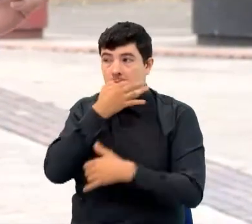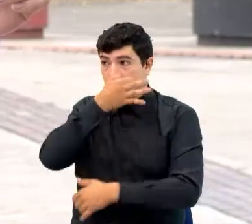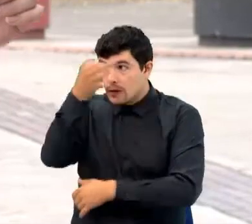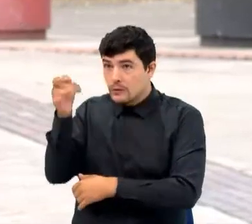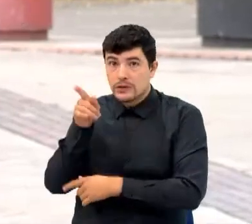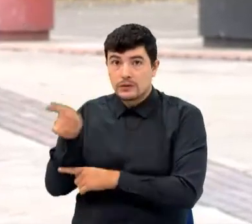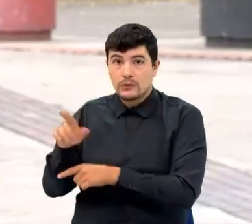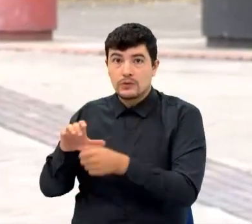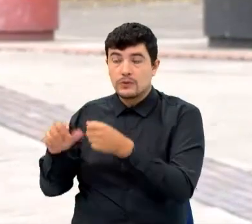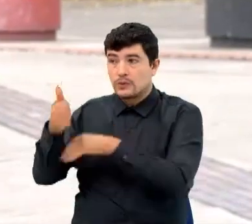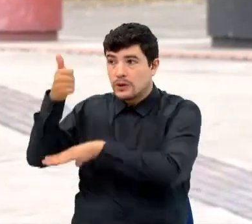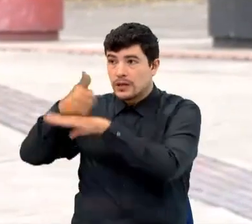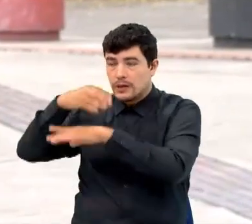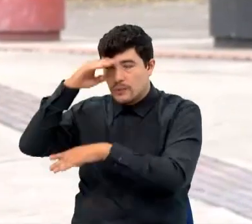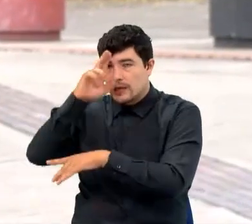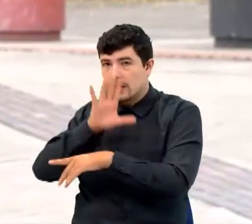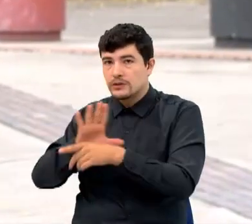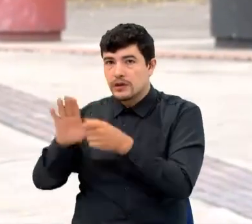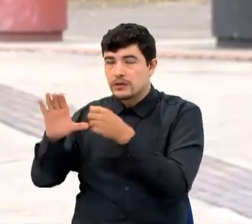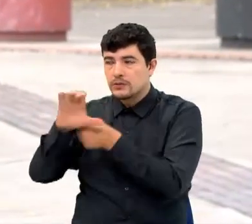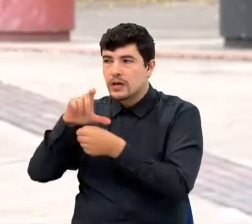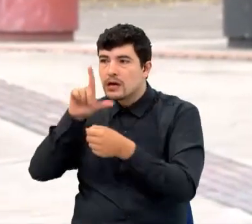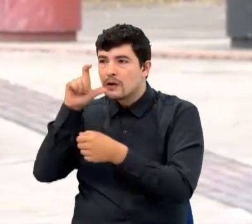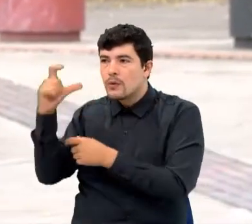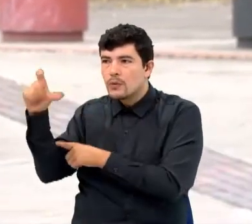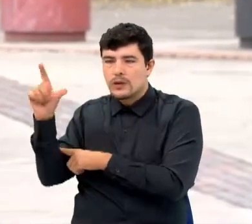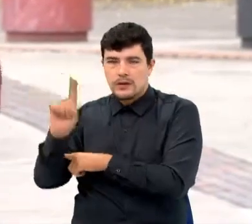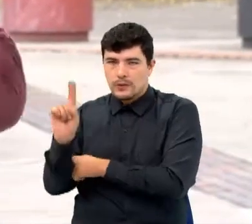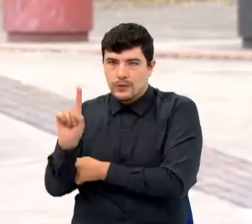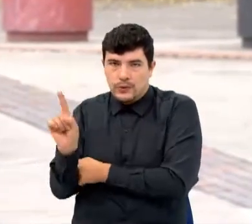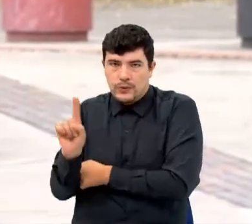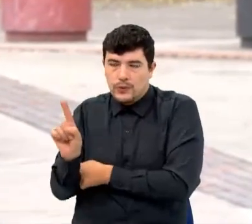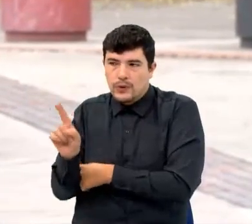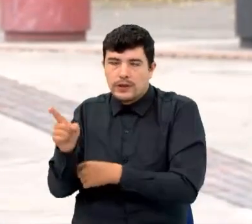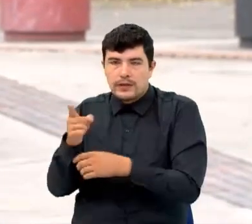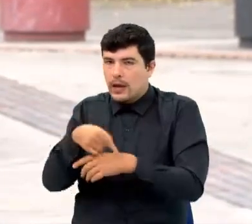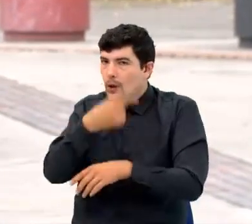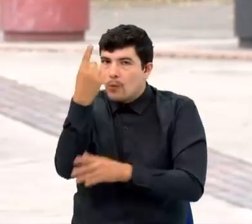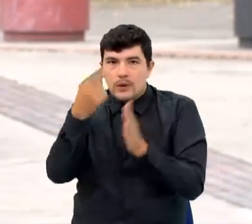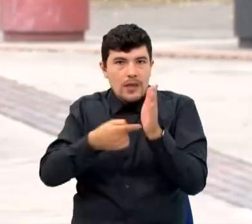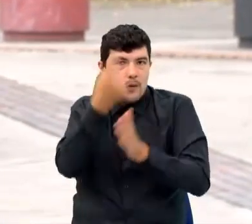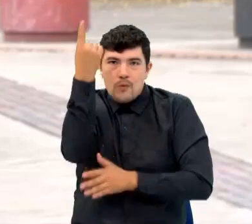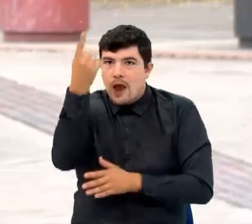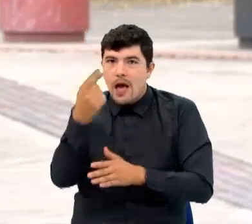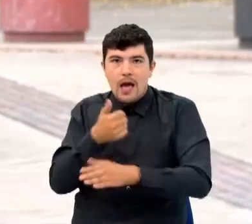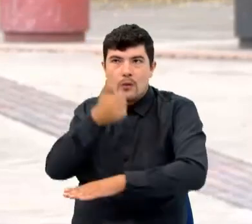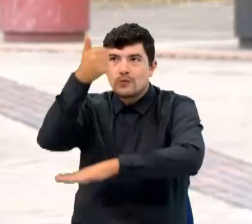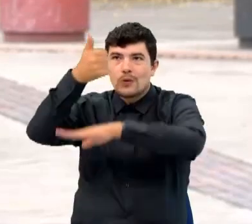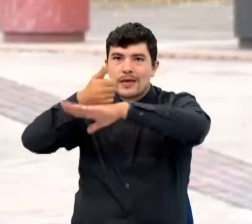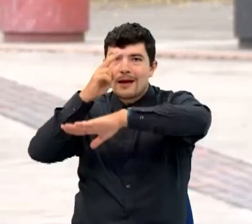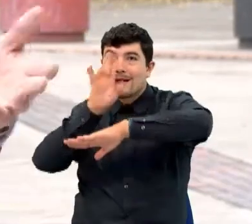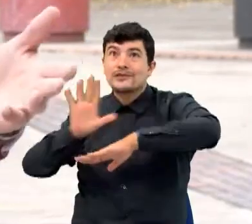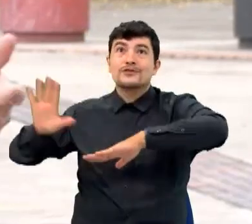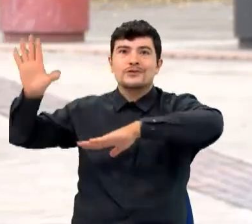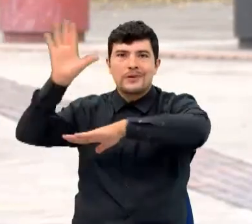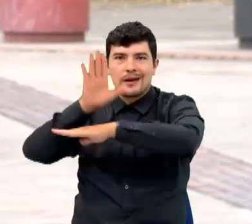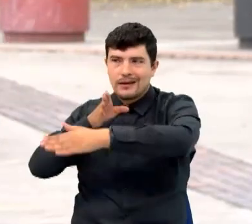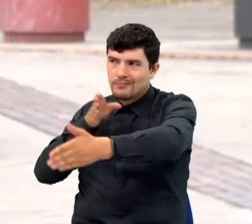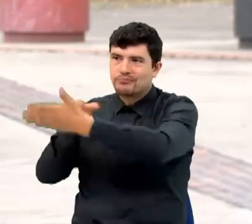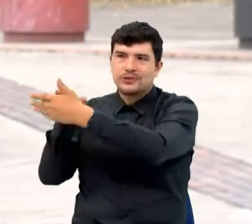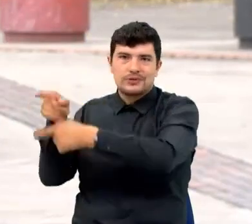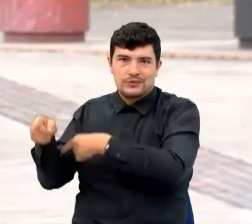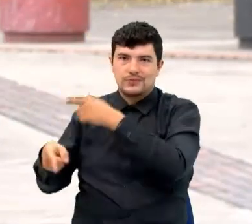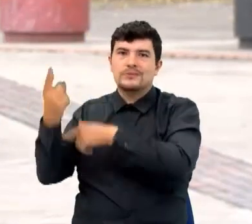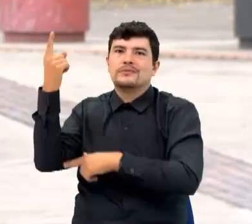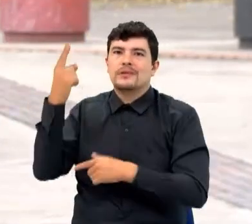locales, no al comando de la Policía Metropolitana de Cúcuta, sino que escaló directamente a la Dirección General de la Policía Nacional. Por ahora estamos